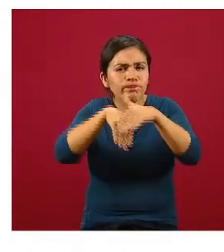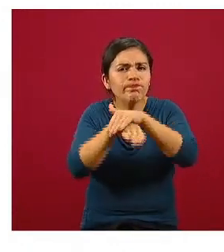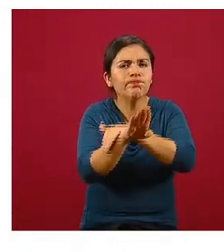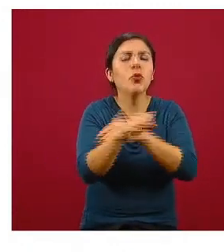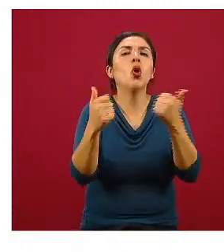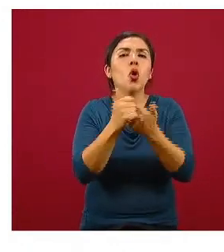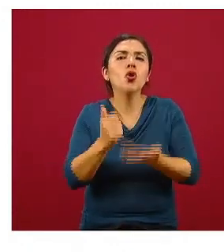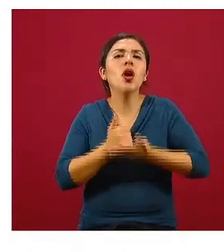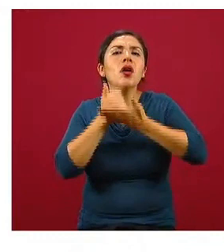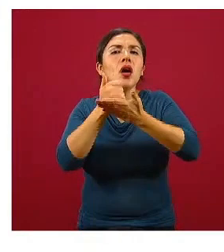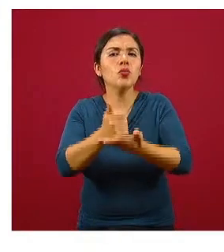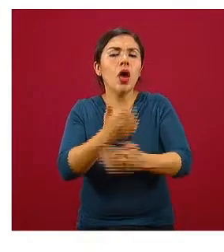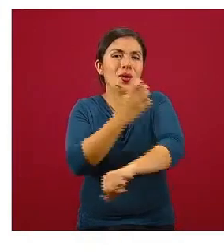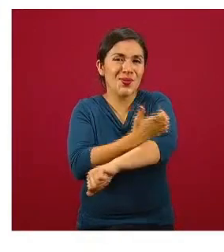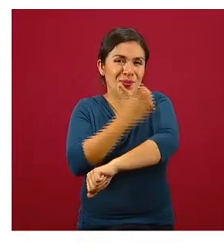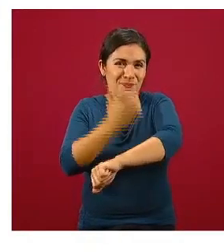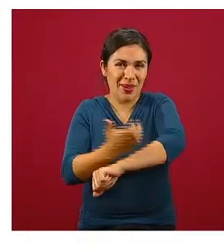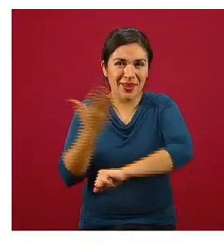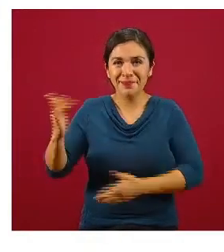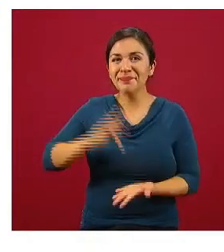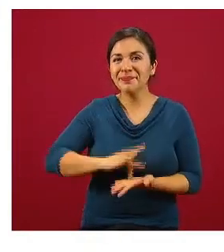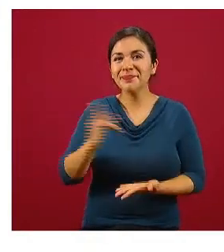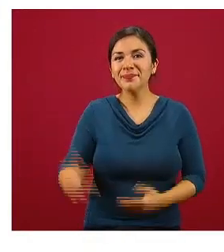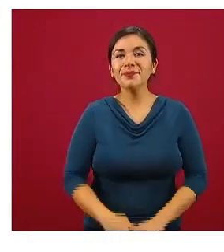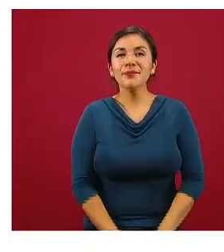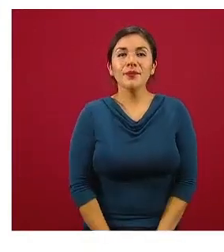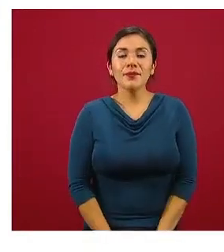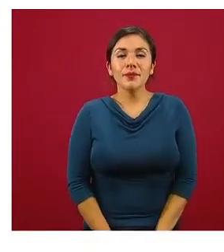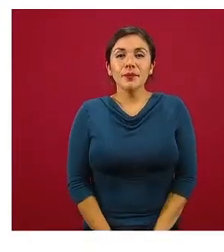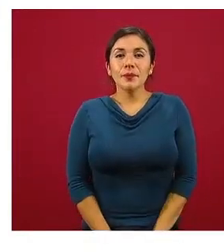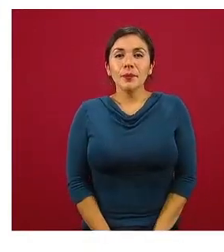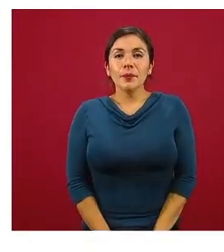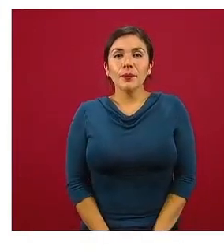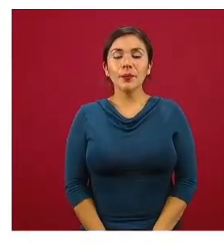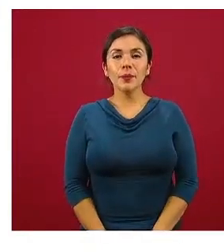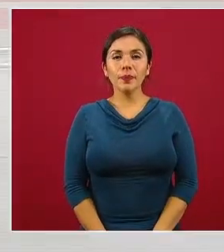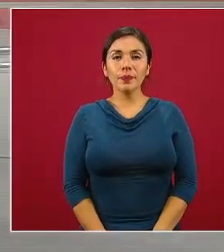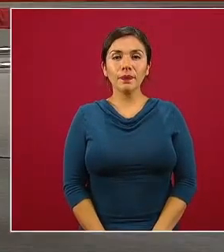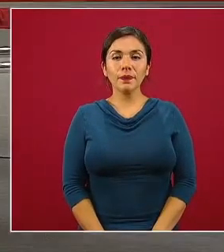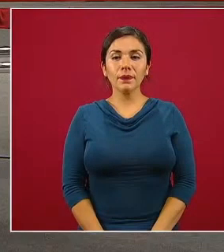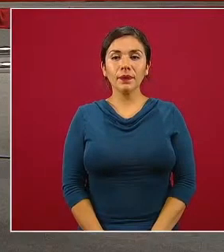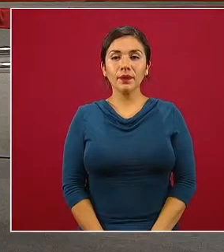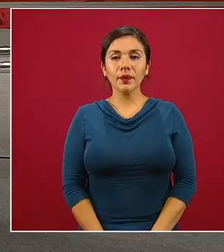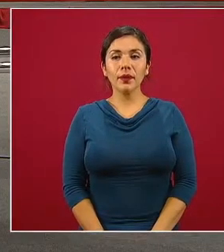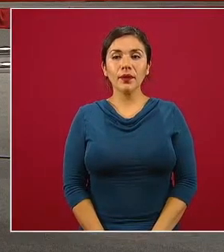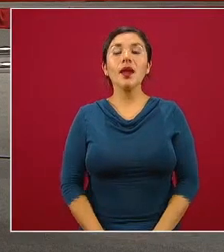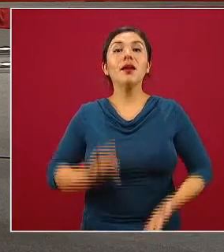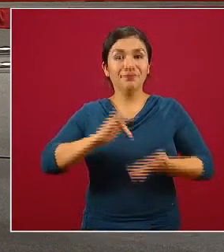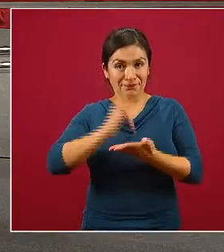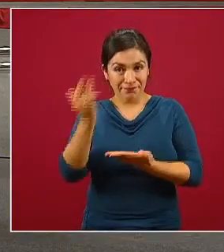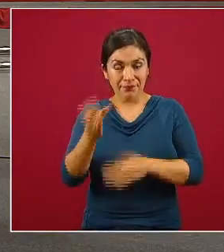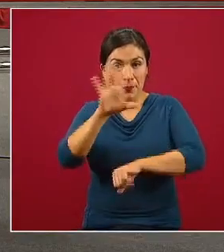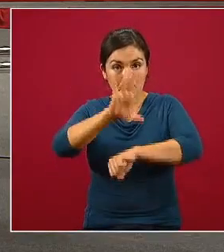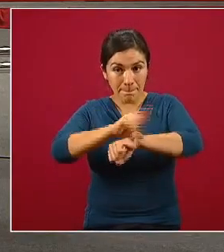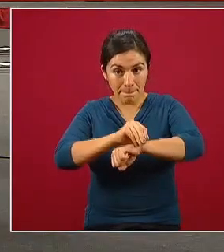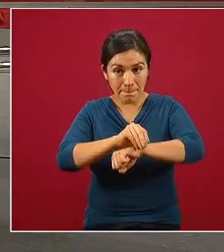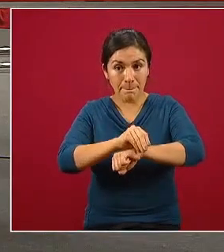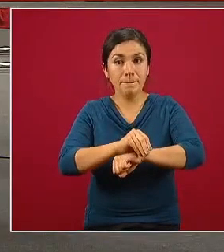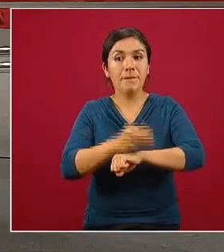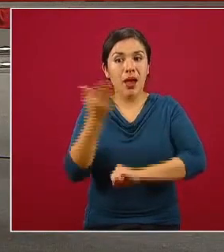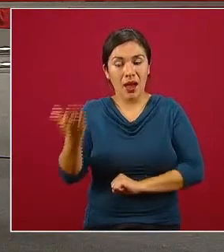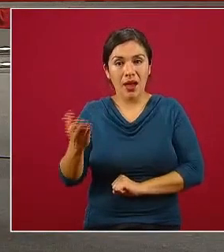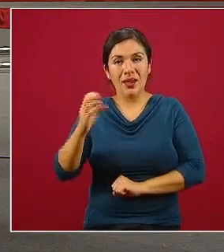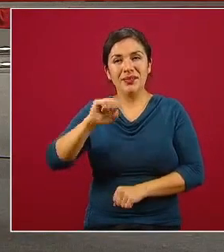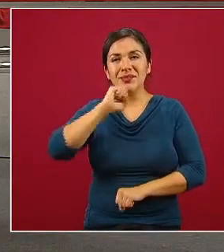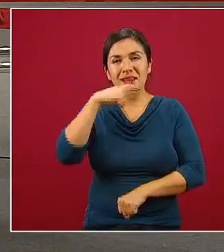con ayuda de los compañeros. Muchas gracias. Muchas gracias, doctora Álvarez Bulla. Con su permiso, señor